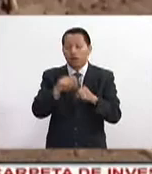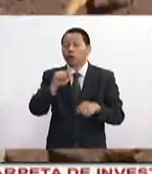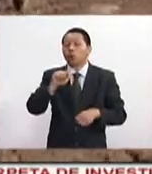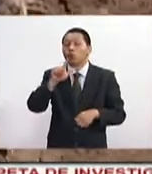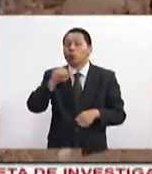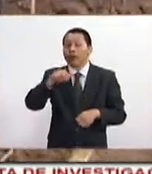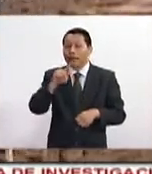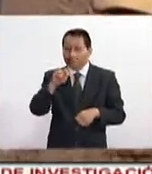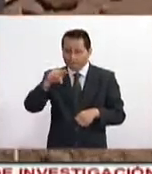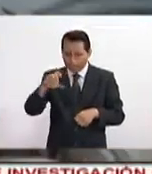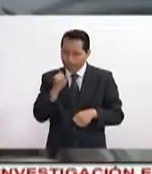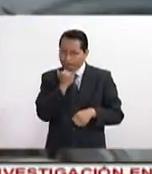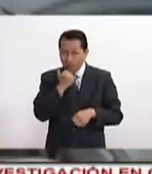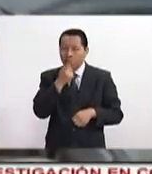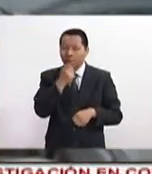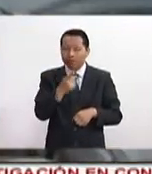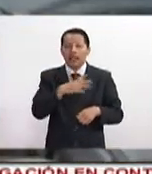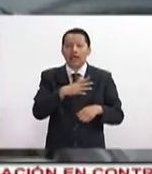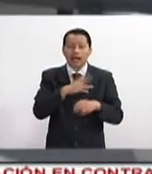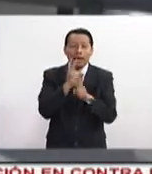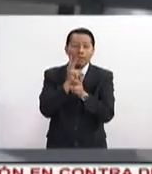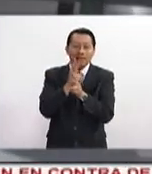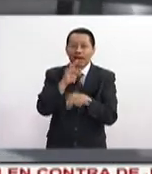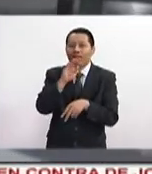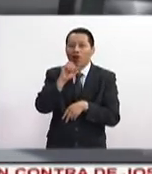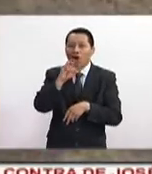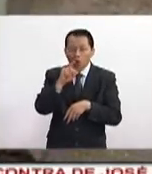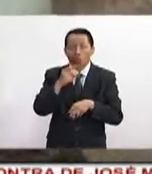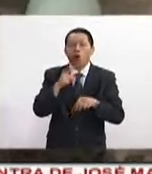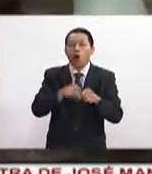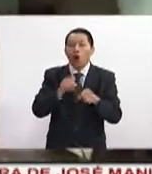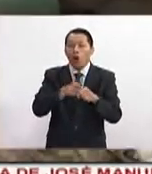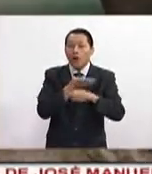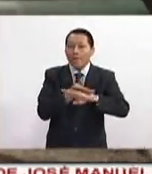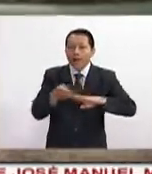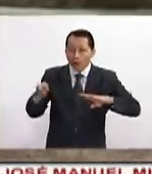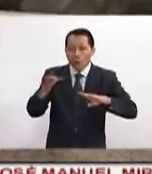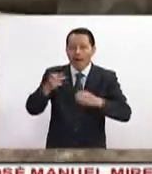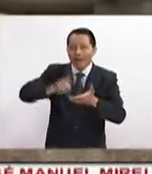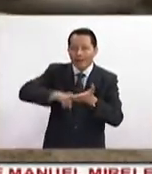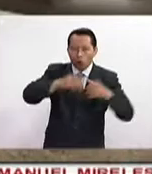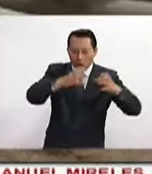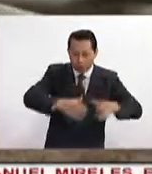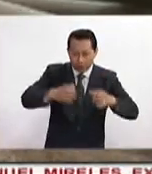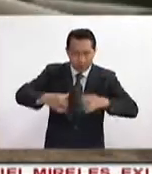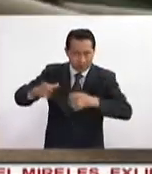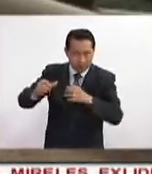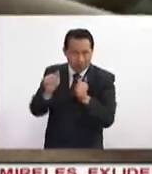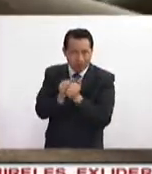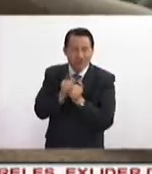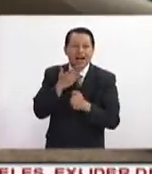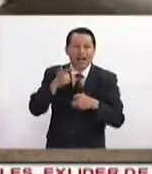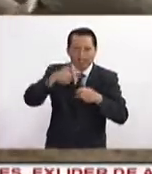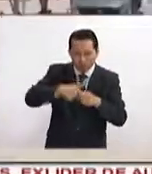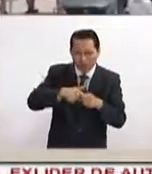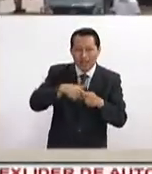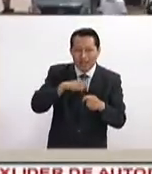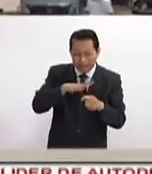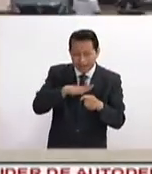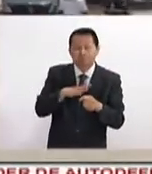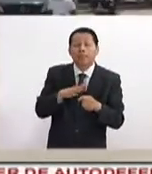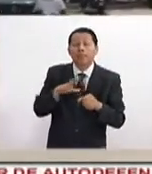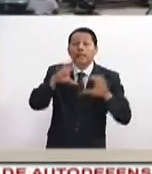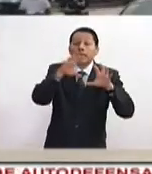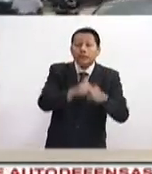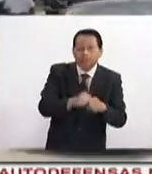Tulantepec. Los sujetos conducían una camioneta Ford color blanca en la que transportaban contenedores con hidrocarburos, es decir, con gasolina. Los